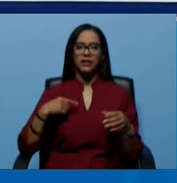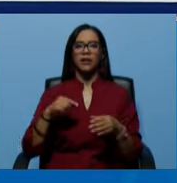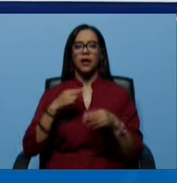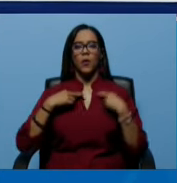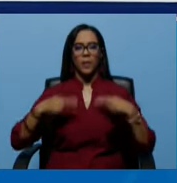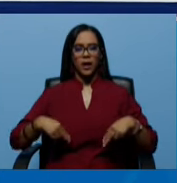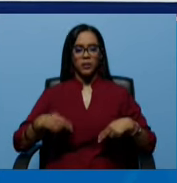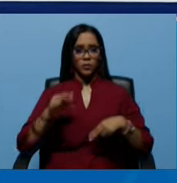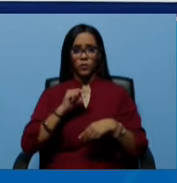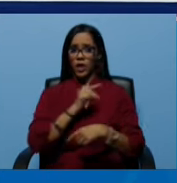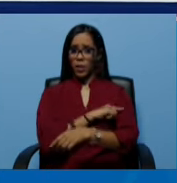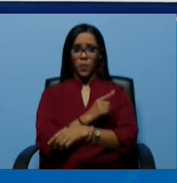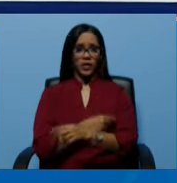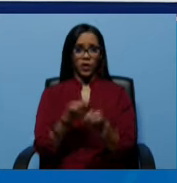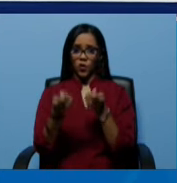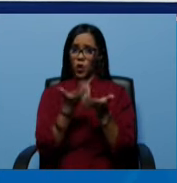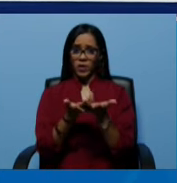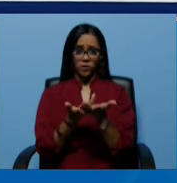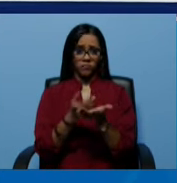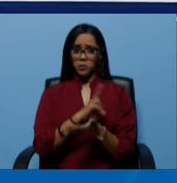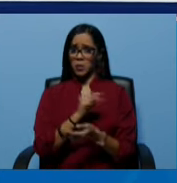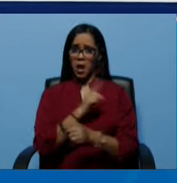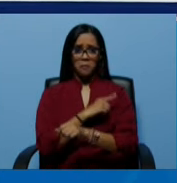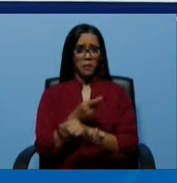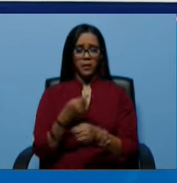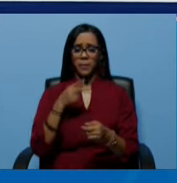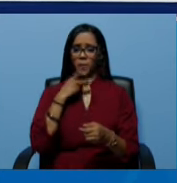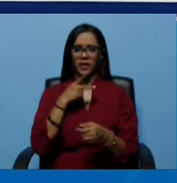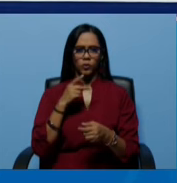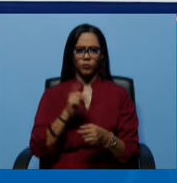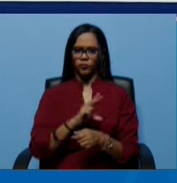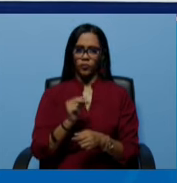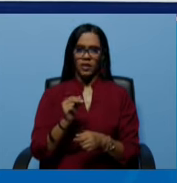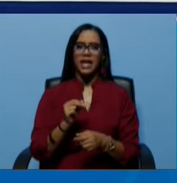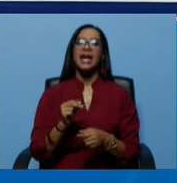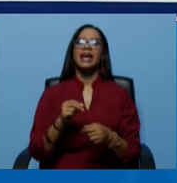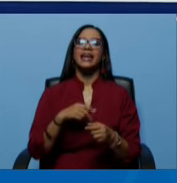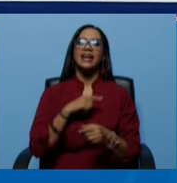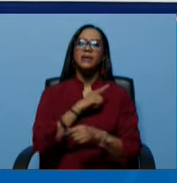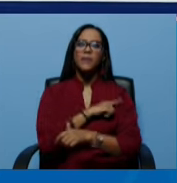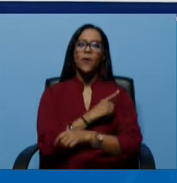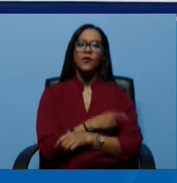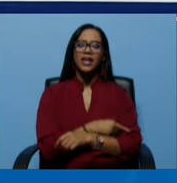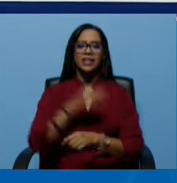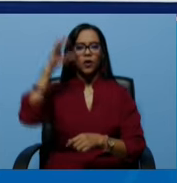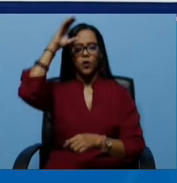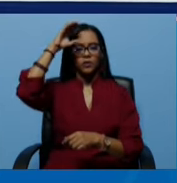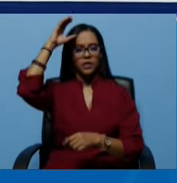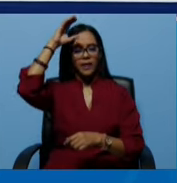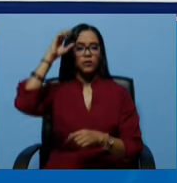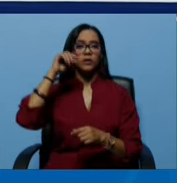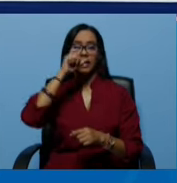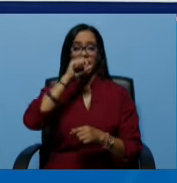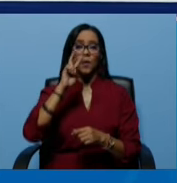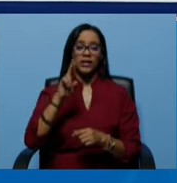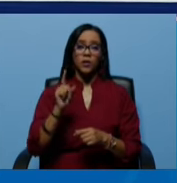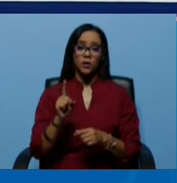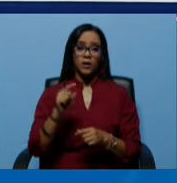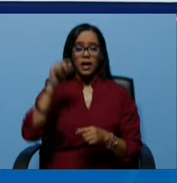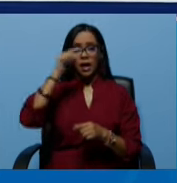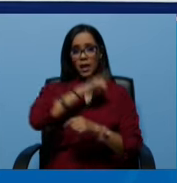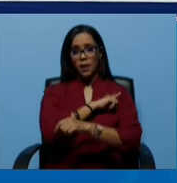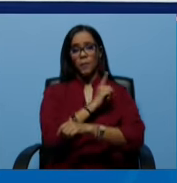poder económico, no es el poder político, es el poder del conocimiento, y en el siglo XXI, el